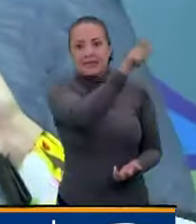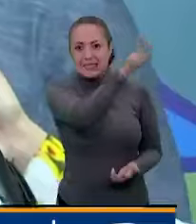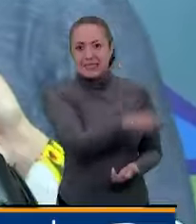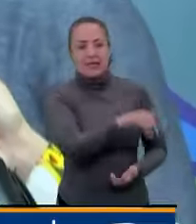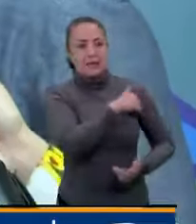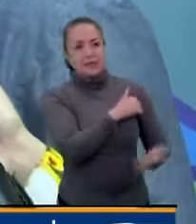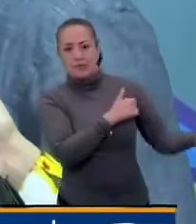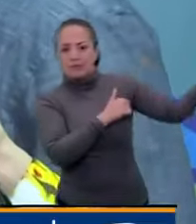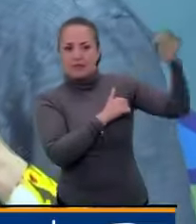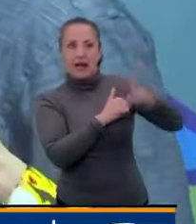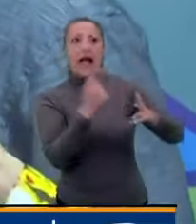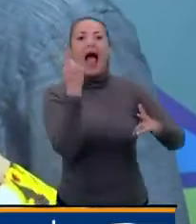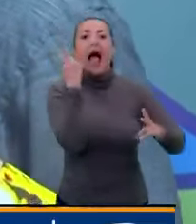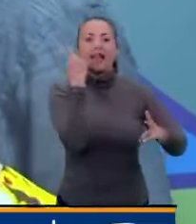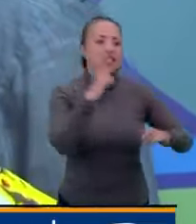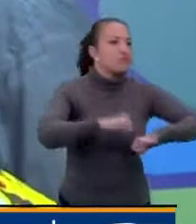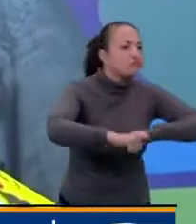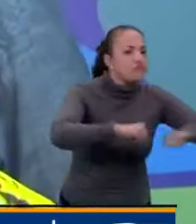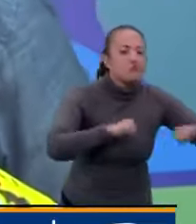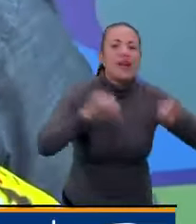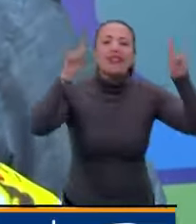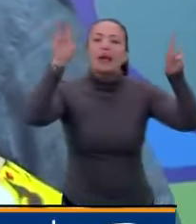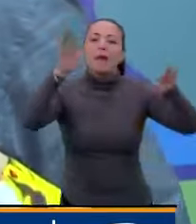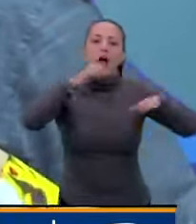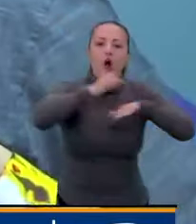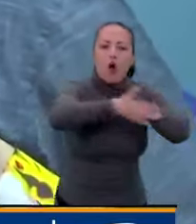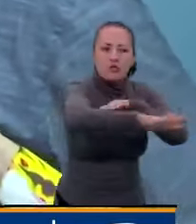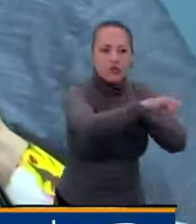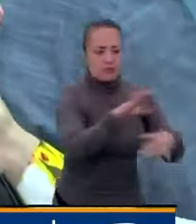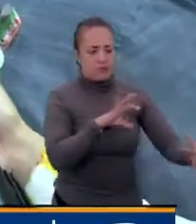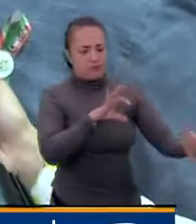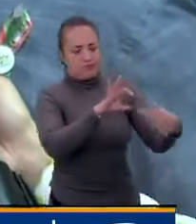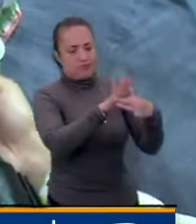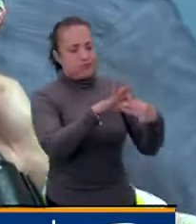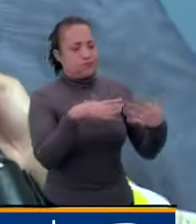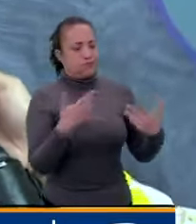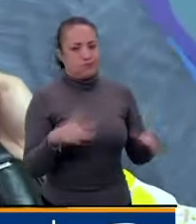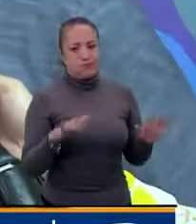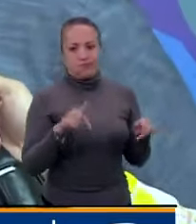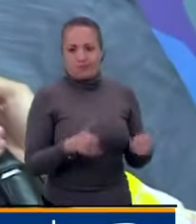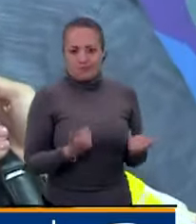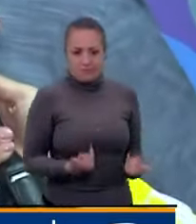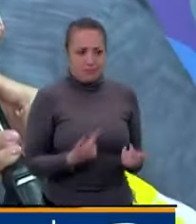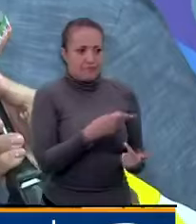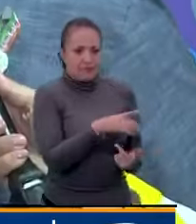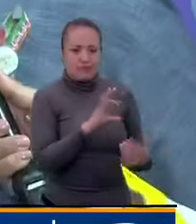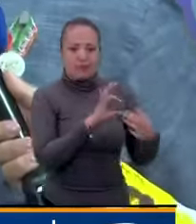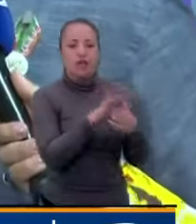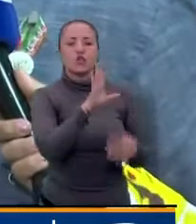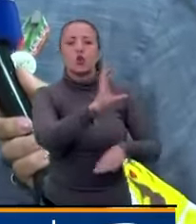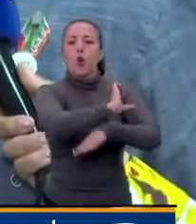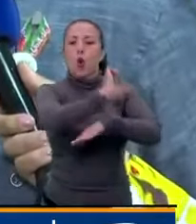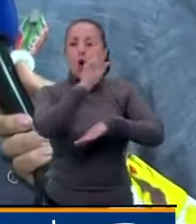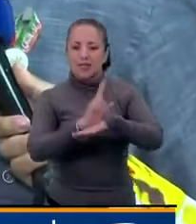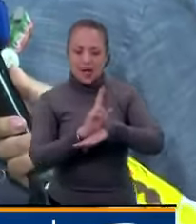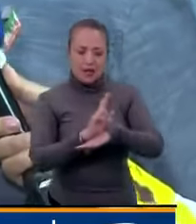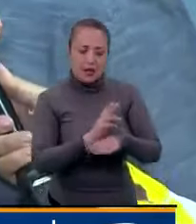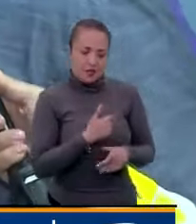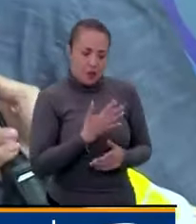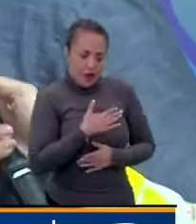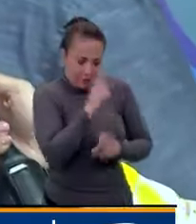fue a actuar desde ayer en todo el tema de los océanos. Es un gran aliado. Nuestro canciller de Costa Rica nos honra con su